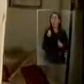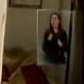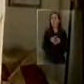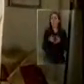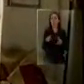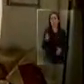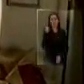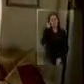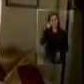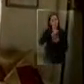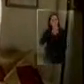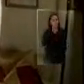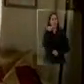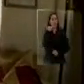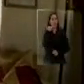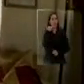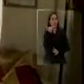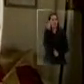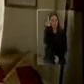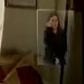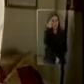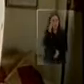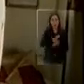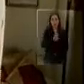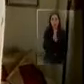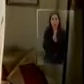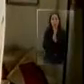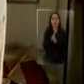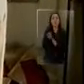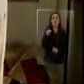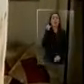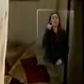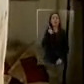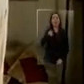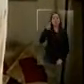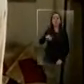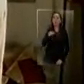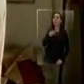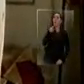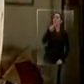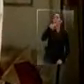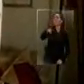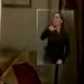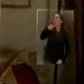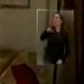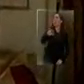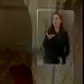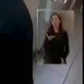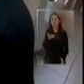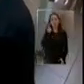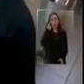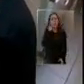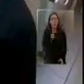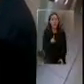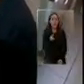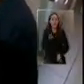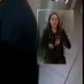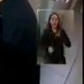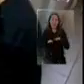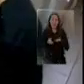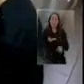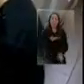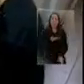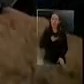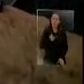buena, te voy a decir que tengo acá todos los teléfonos, toda la, la mierda. Mamá, el teléfono de Dios se los digo, ni un problema. Pero de repente